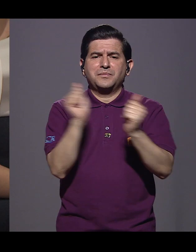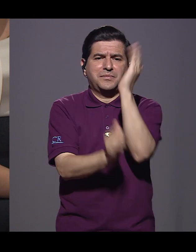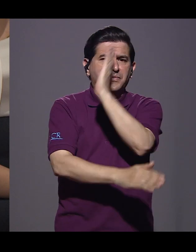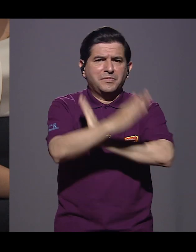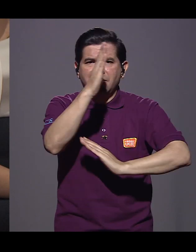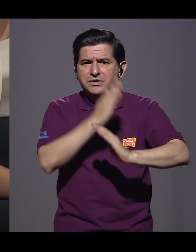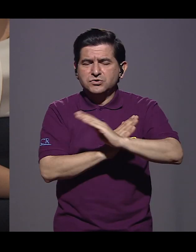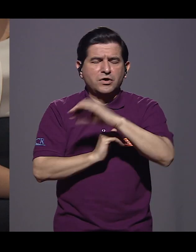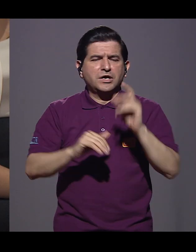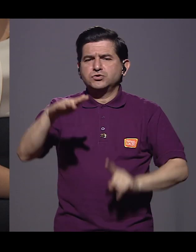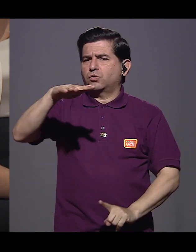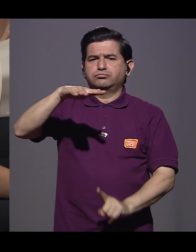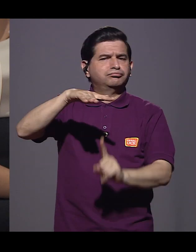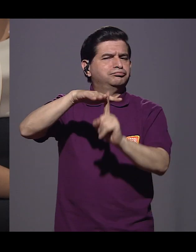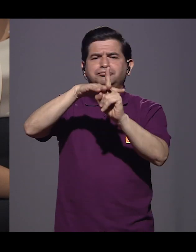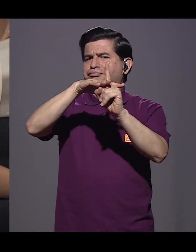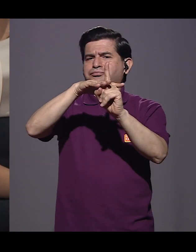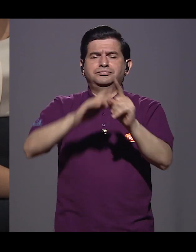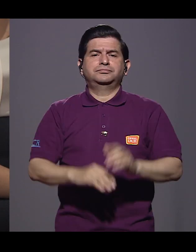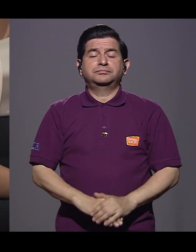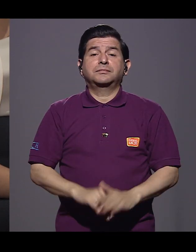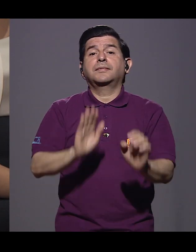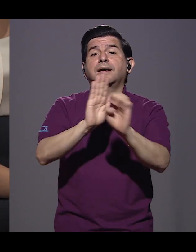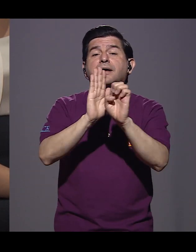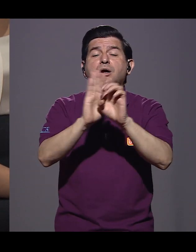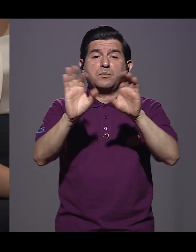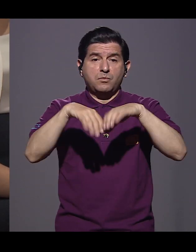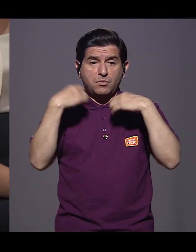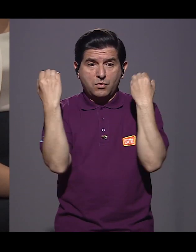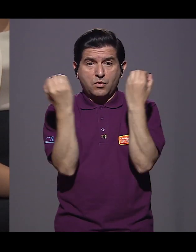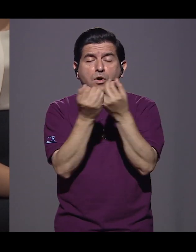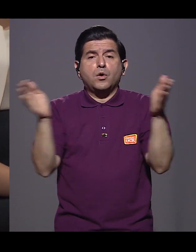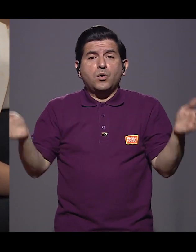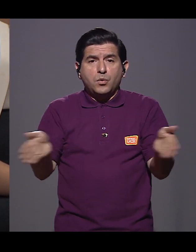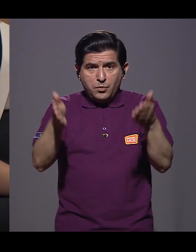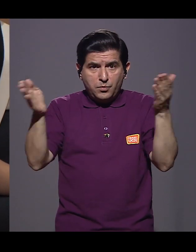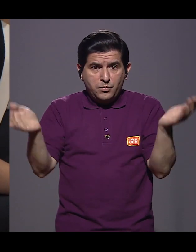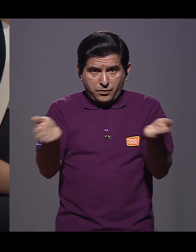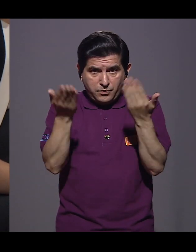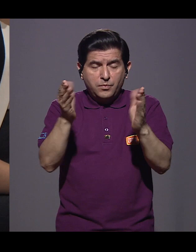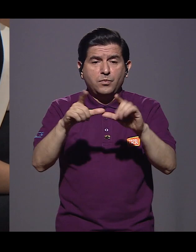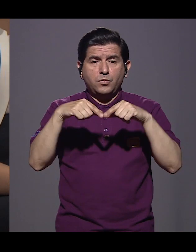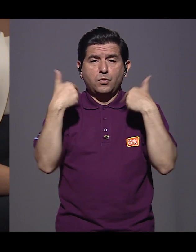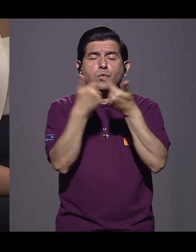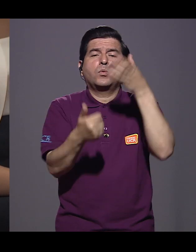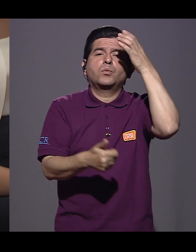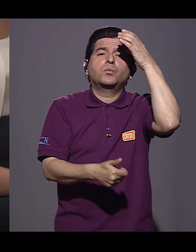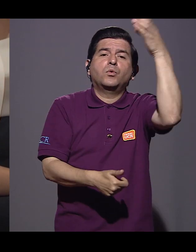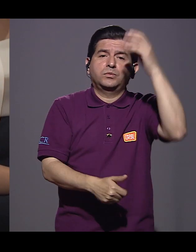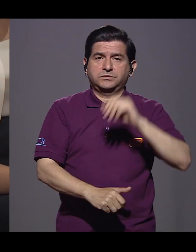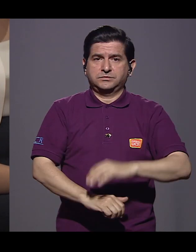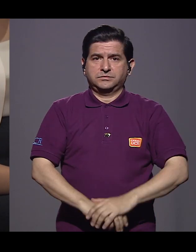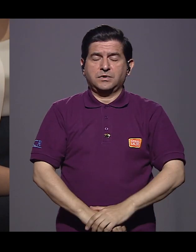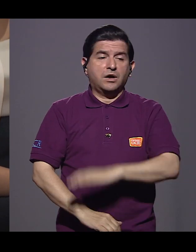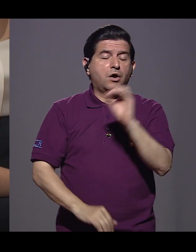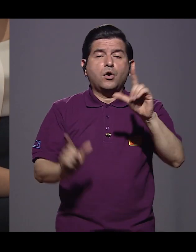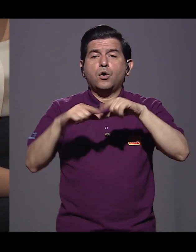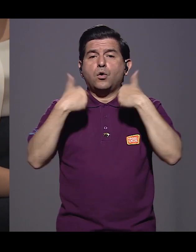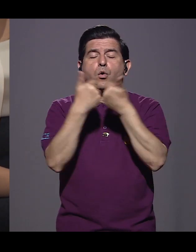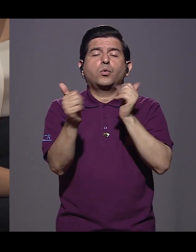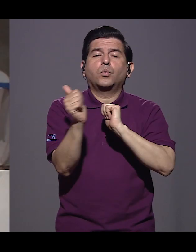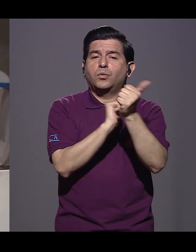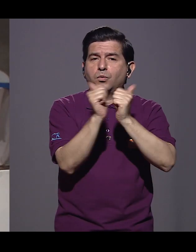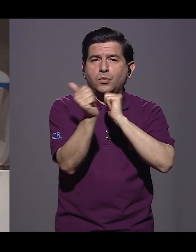con discapacidad o no se visibilizaban, por ejemplo, organizaciones que promovían grupos culturales o